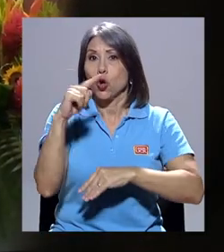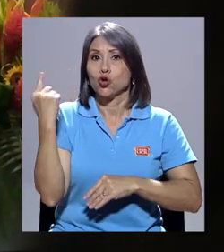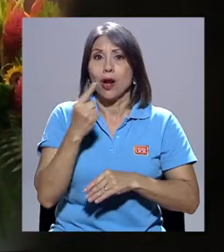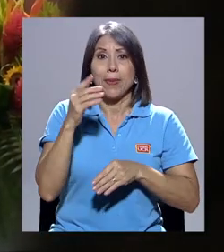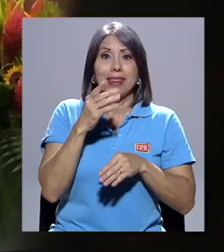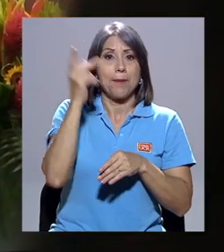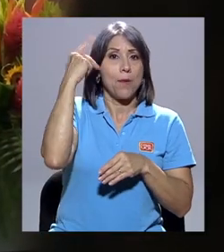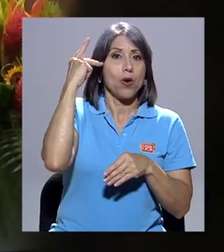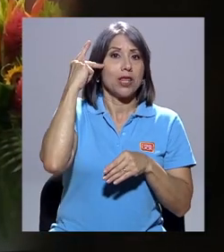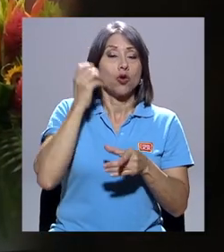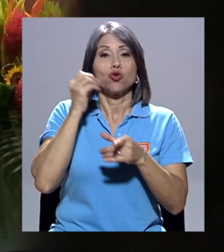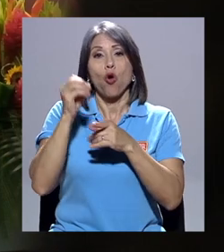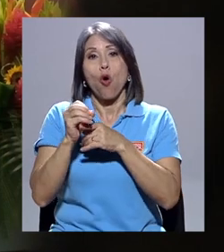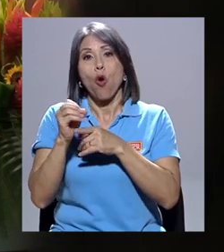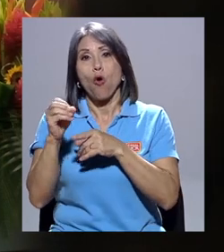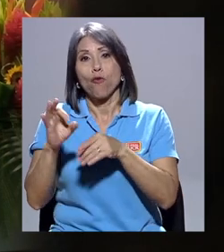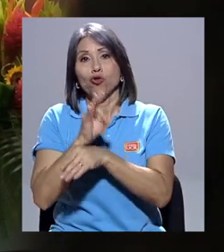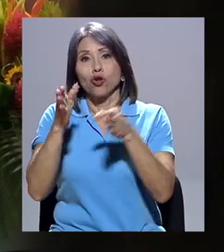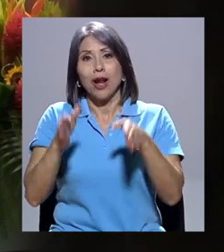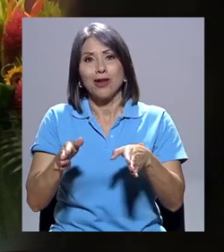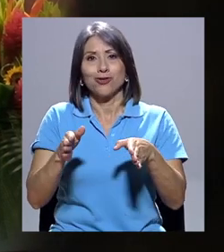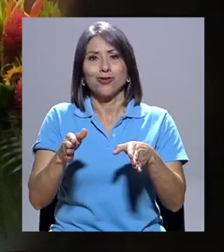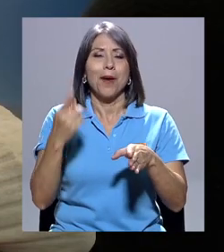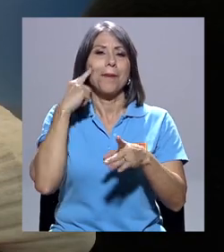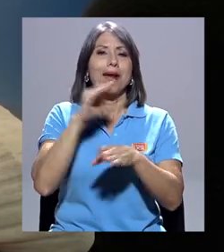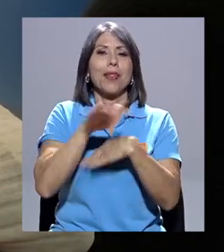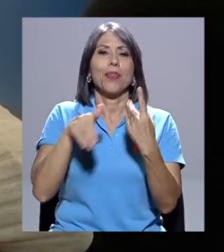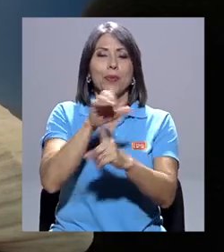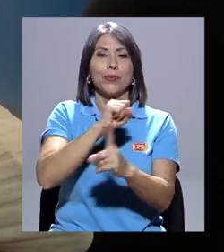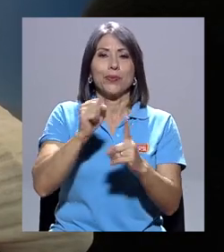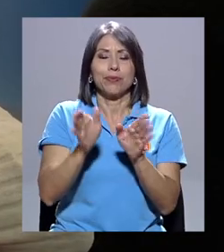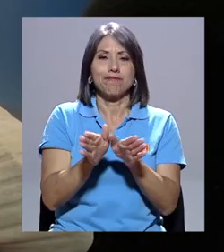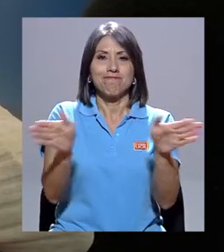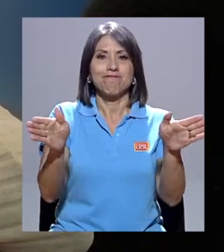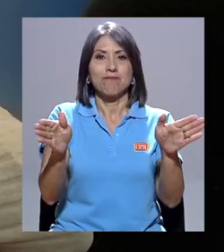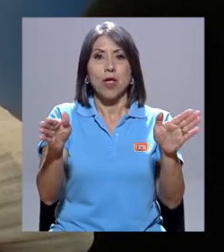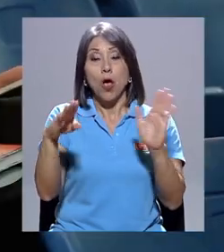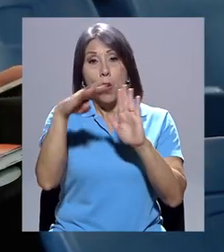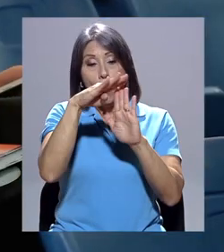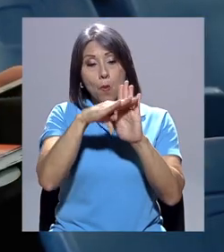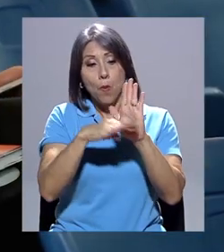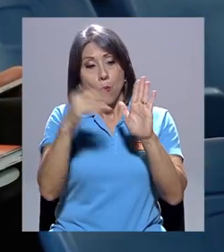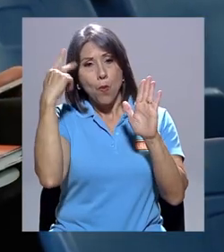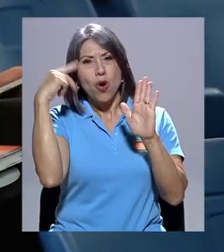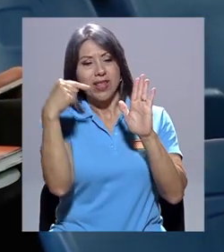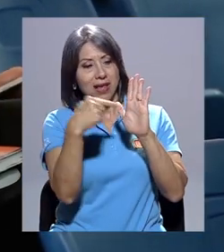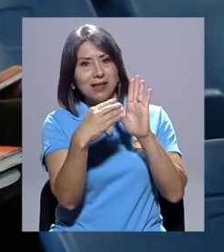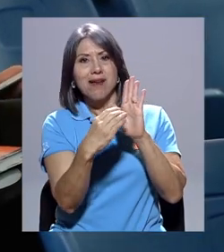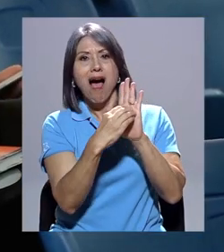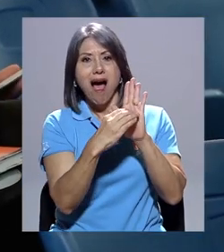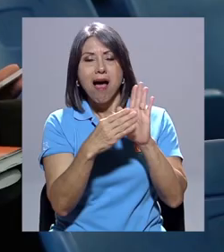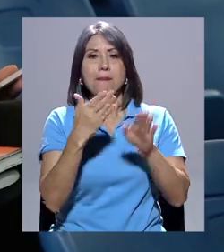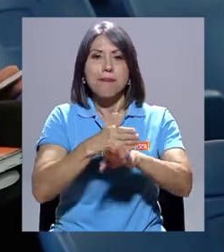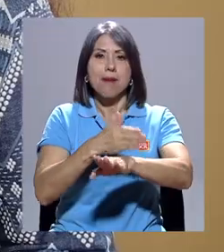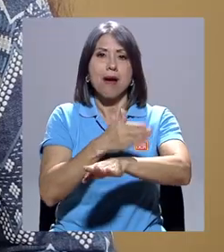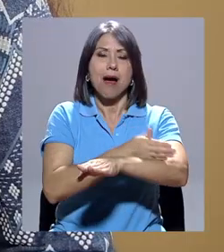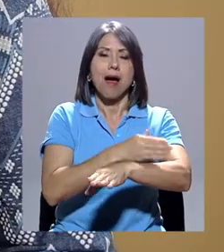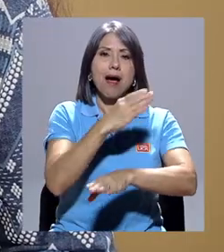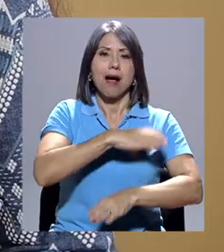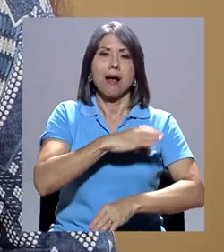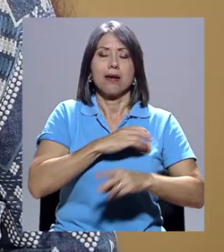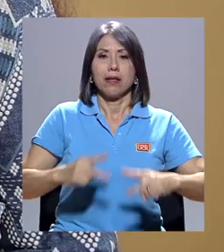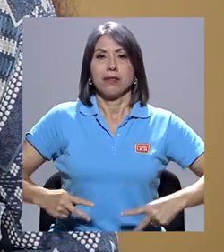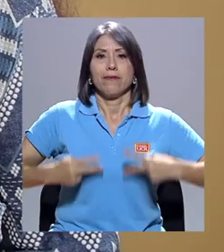la sociedad en general. Y dentro de sus políticas está precisamente el mejoramiento de la calidad de vida de las personas.